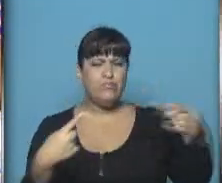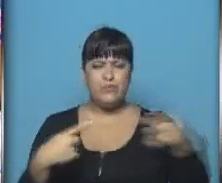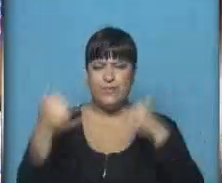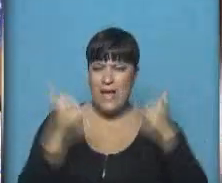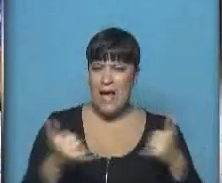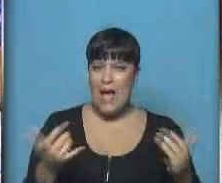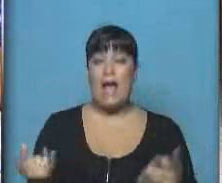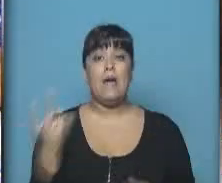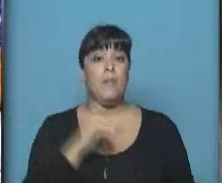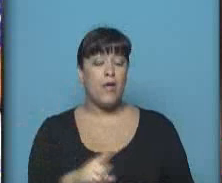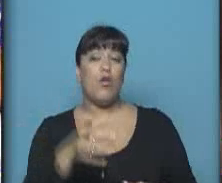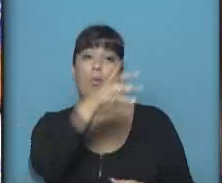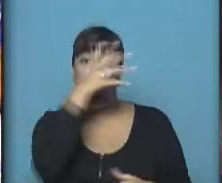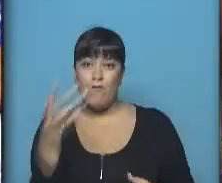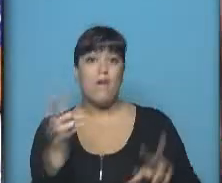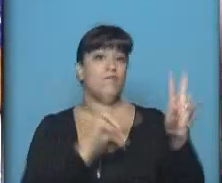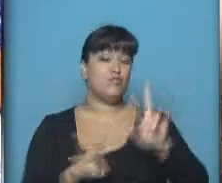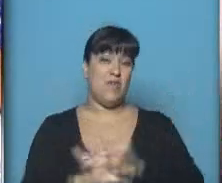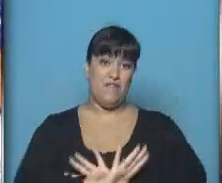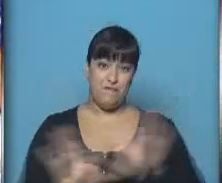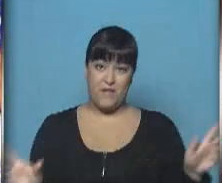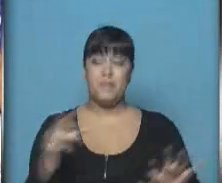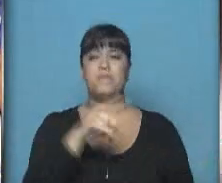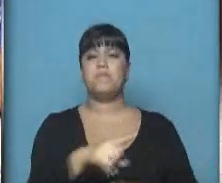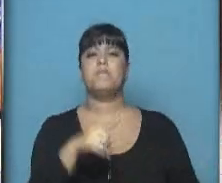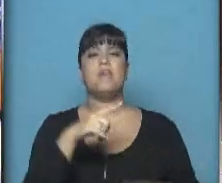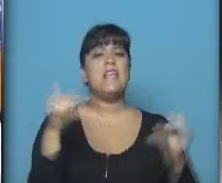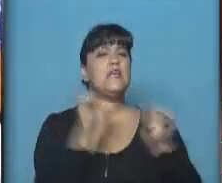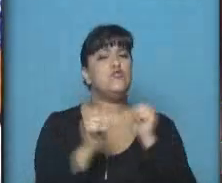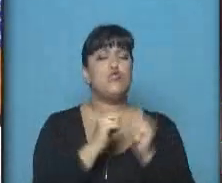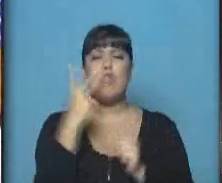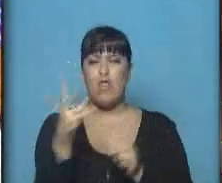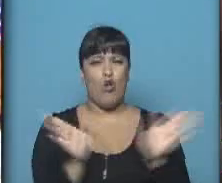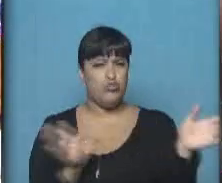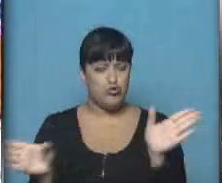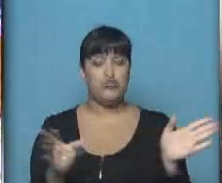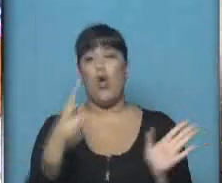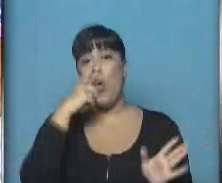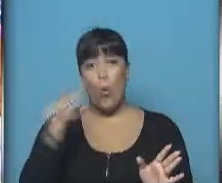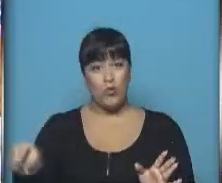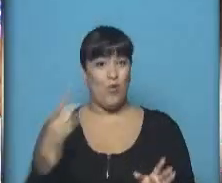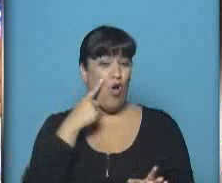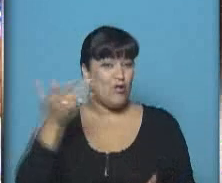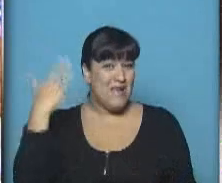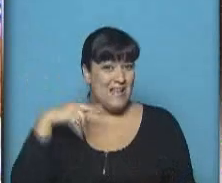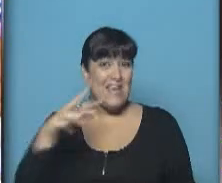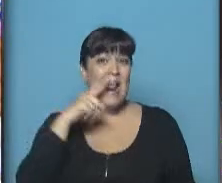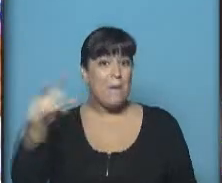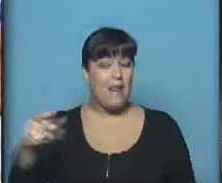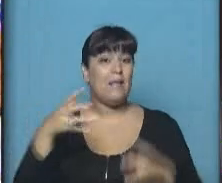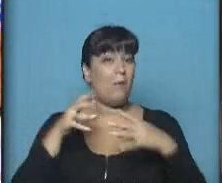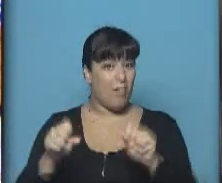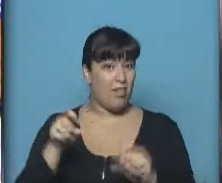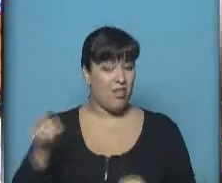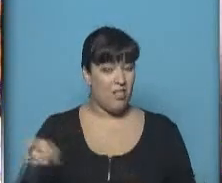abogado, pero finalmente la búsqueda finalizó. El hilo de esta historia tiene dos extremos, el último, el que se conoció ayer en La Plata, con su